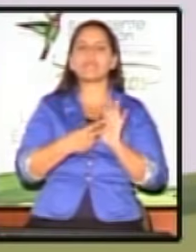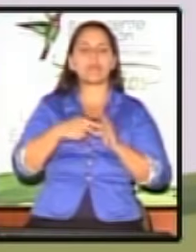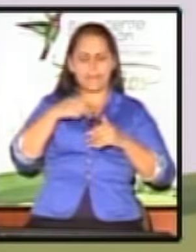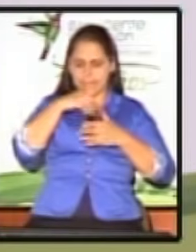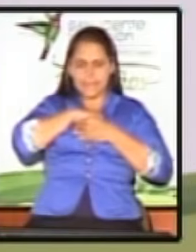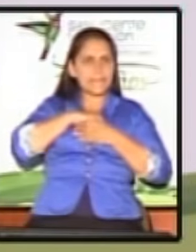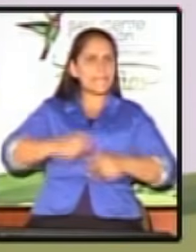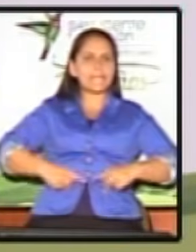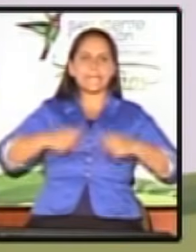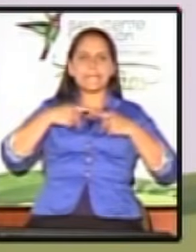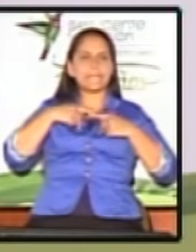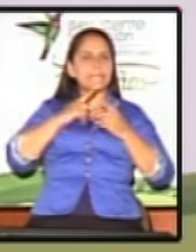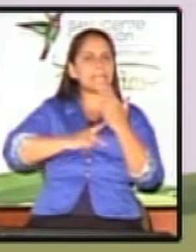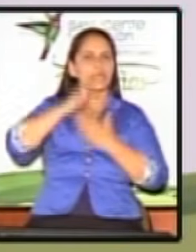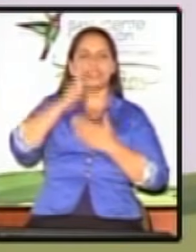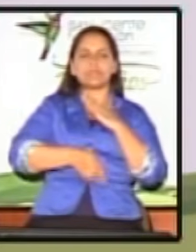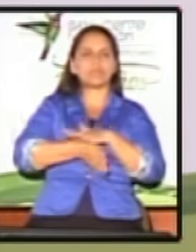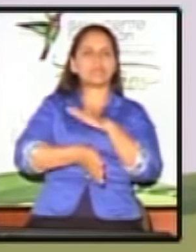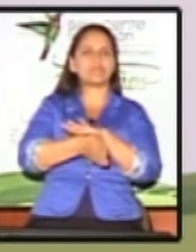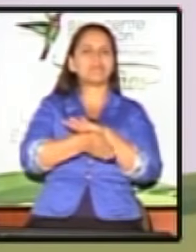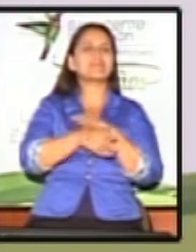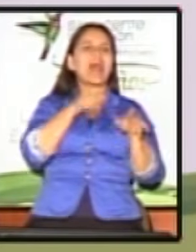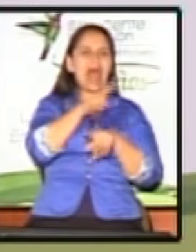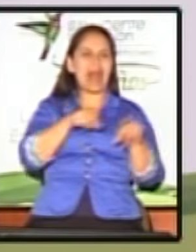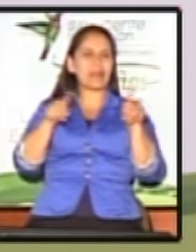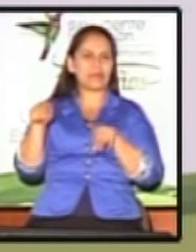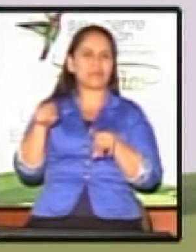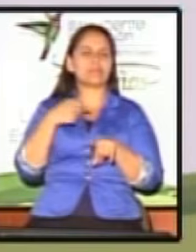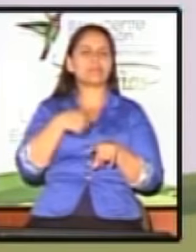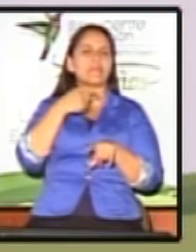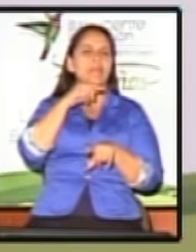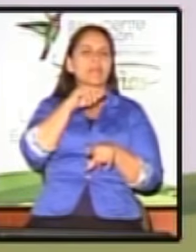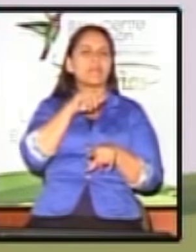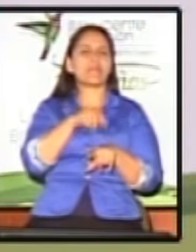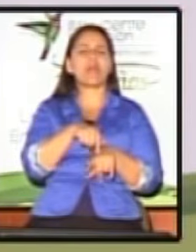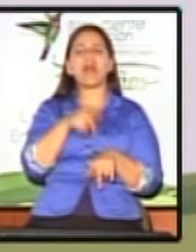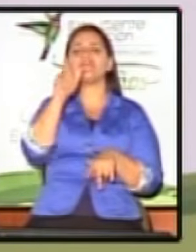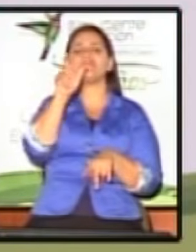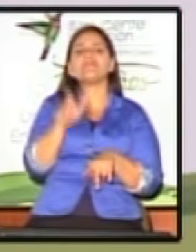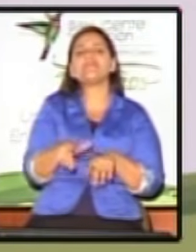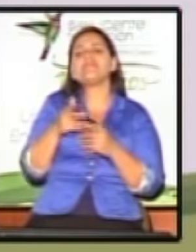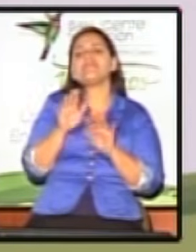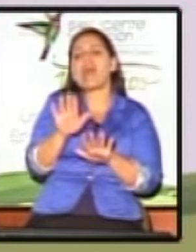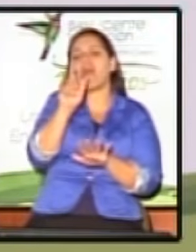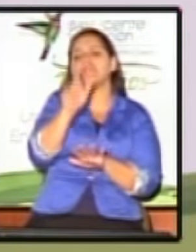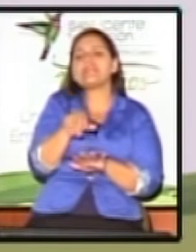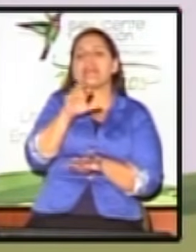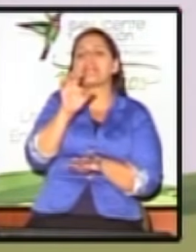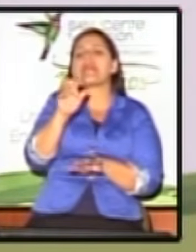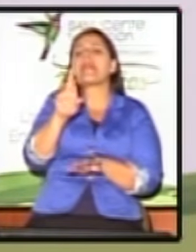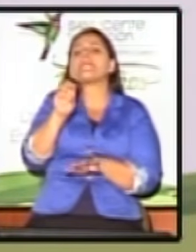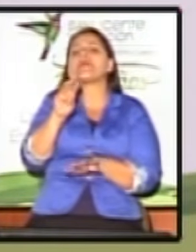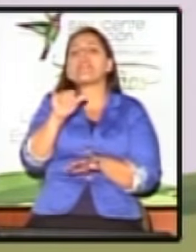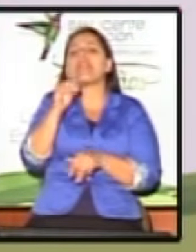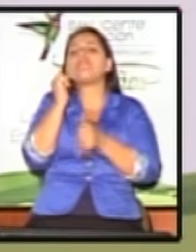En cambio, cuando tenemos un paciente que le dicen, inclusive en algunas partes o la misma familia, es que él ya es terminal, lo mejor que